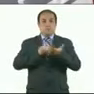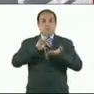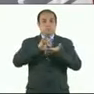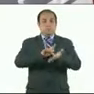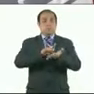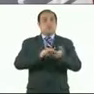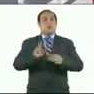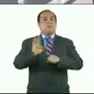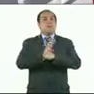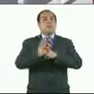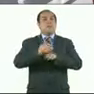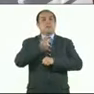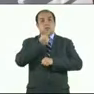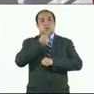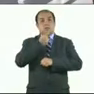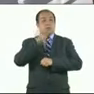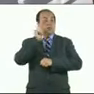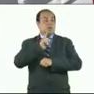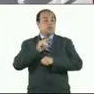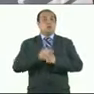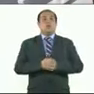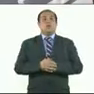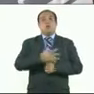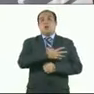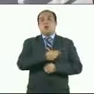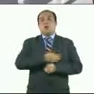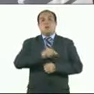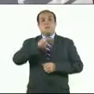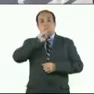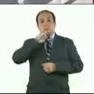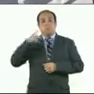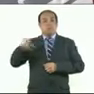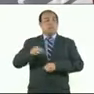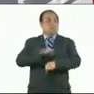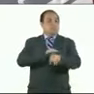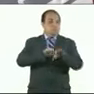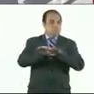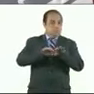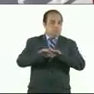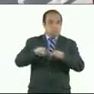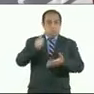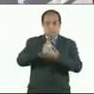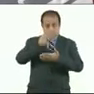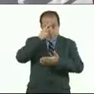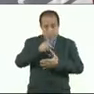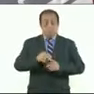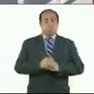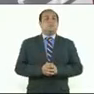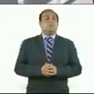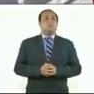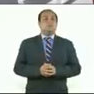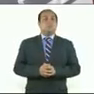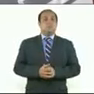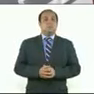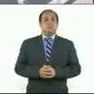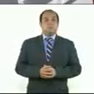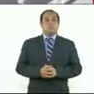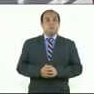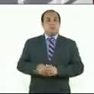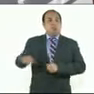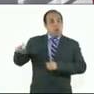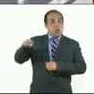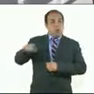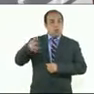apoyo para el bienestar de niños y niñas, hijos de madres trabajadoras en la Ciudad de México. Entonces, ellos van a llevar